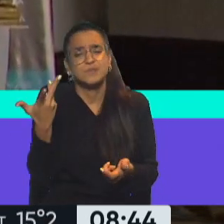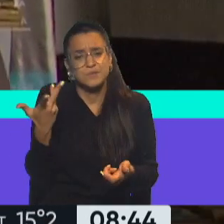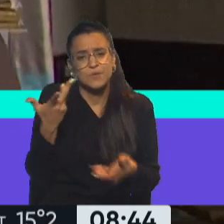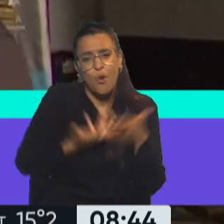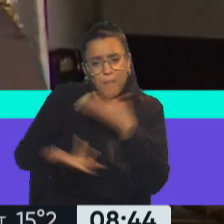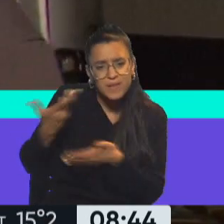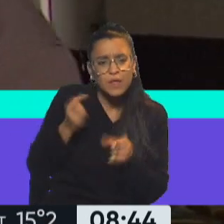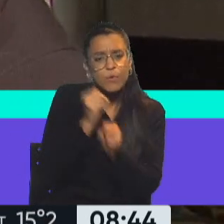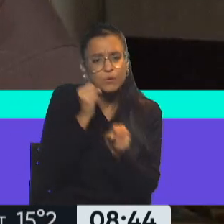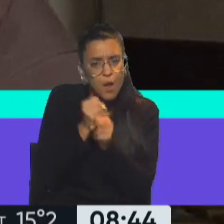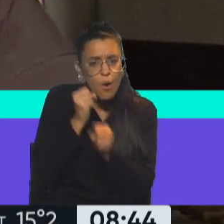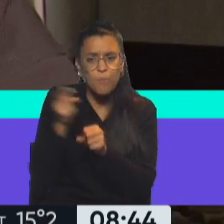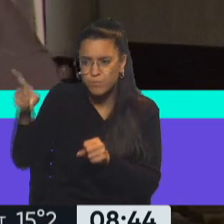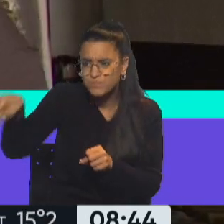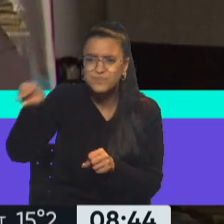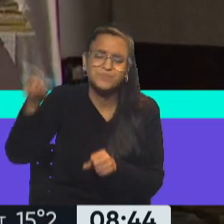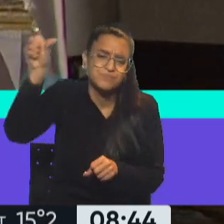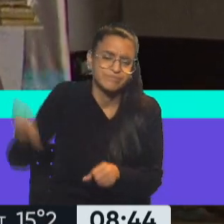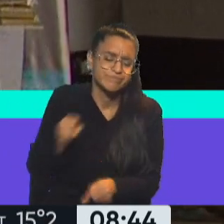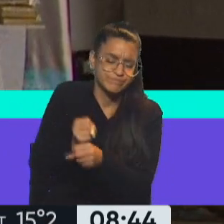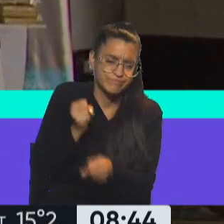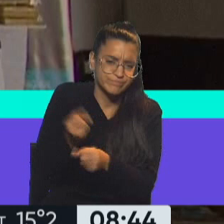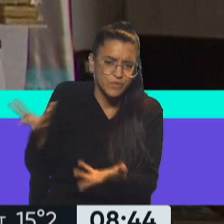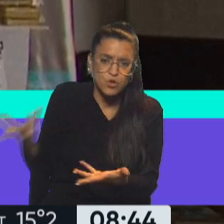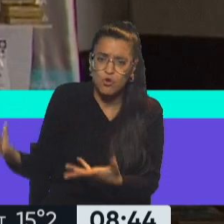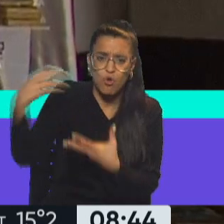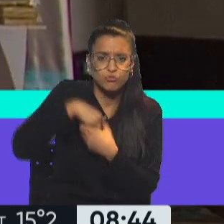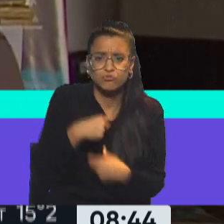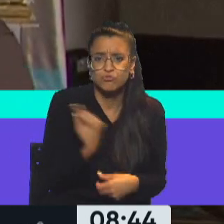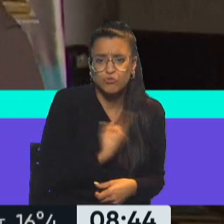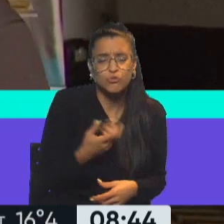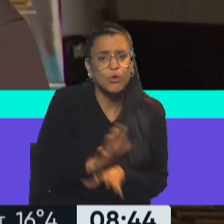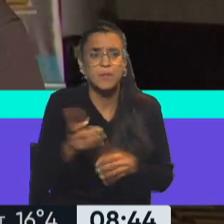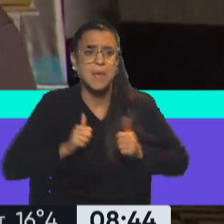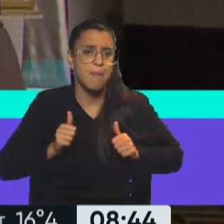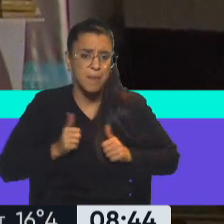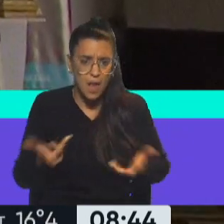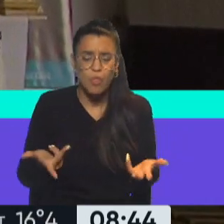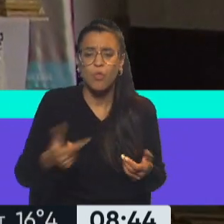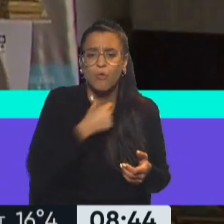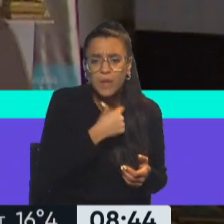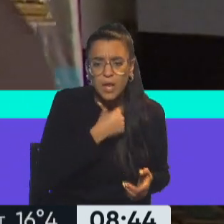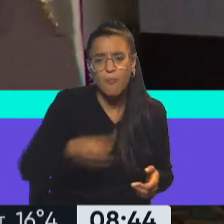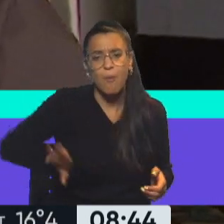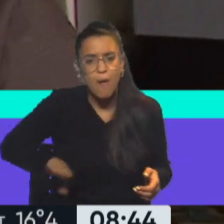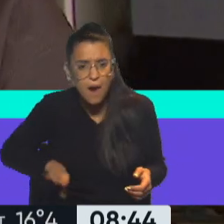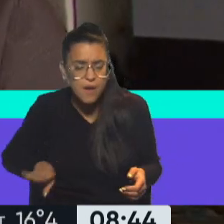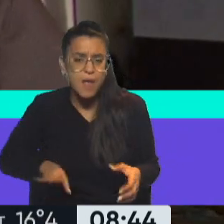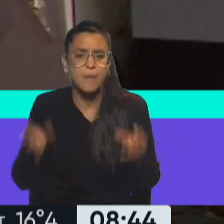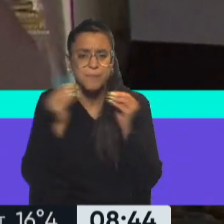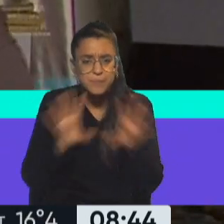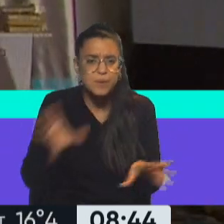negar la capacidad de trabajo y de gestión que tiene Aníbal Fernández, así que lo tomamos con mucha expectativa y con muchas ganas de empezar